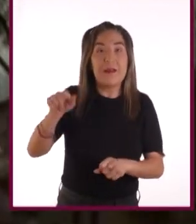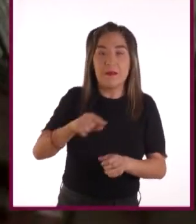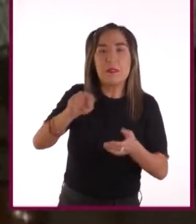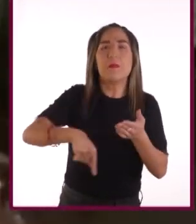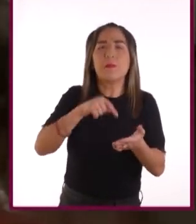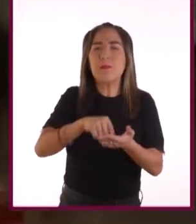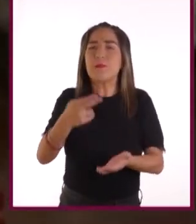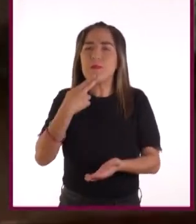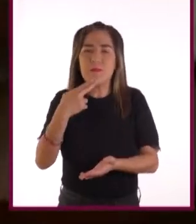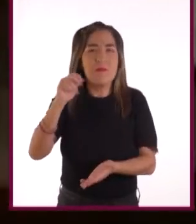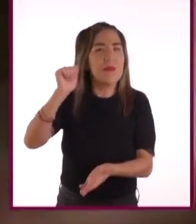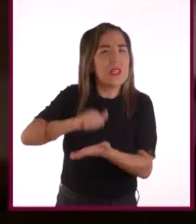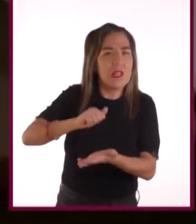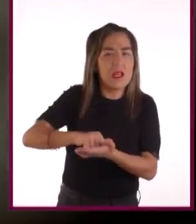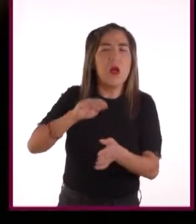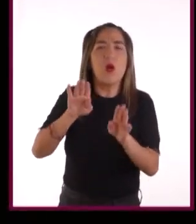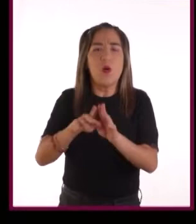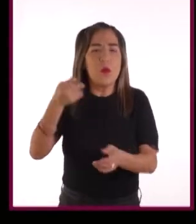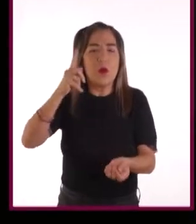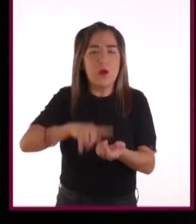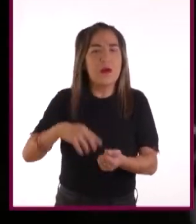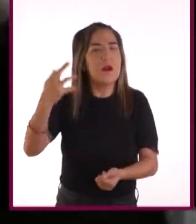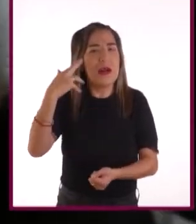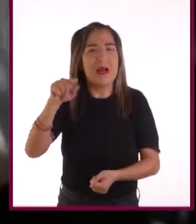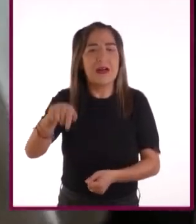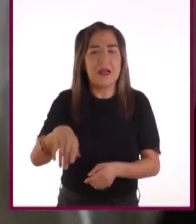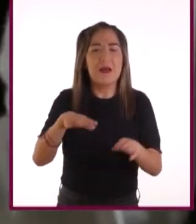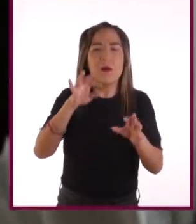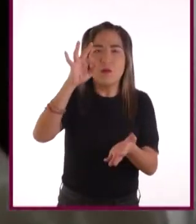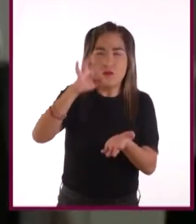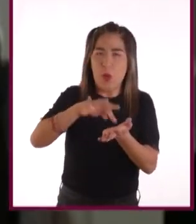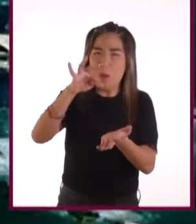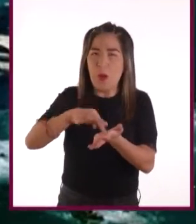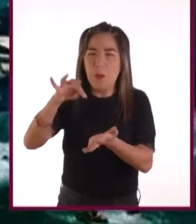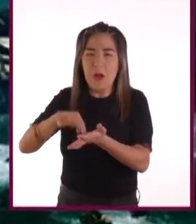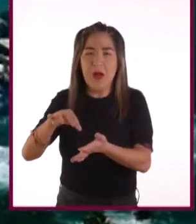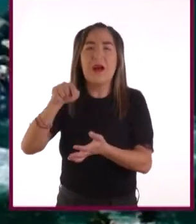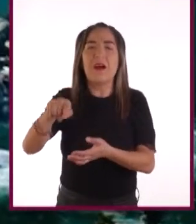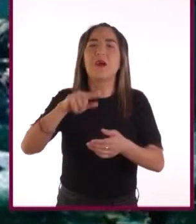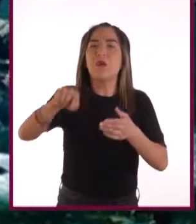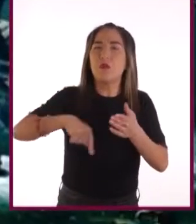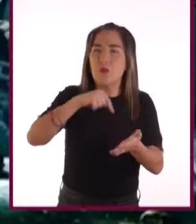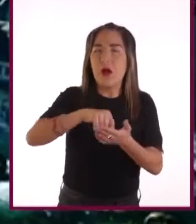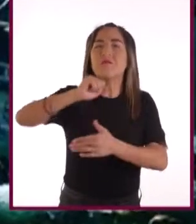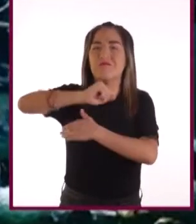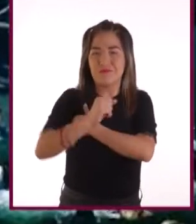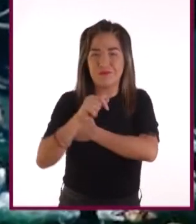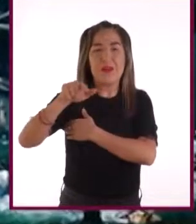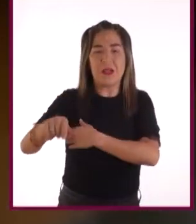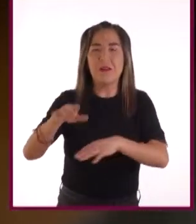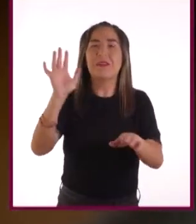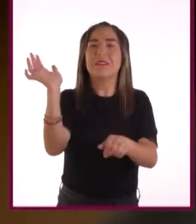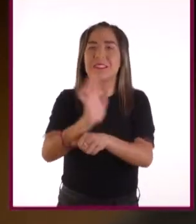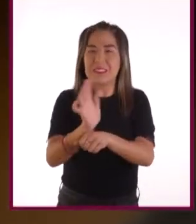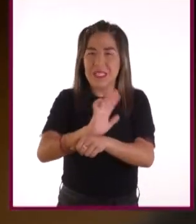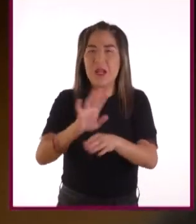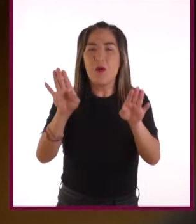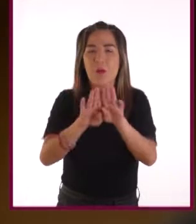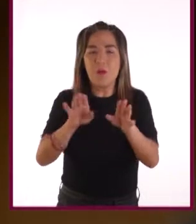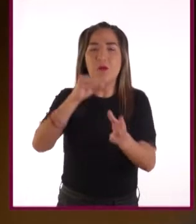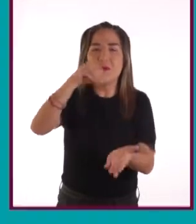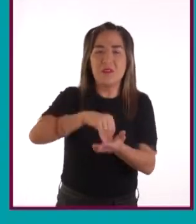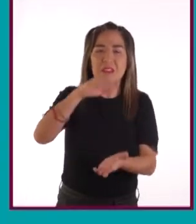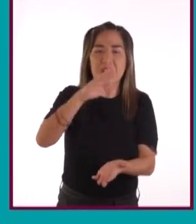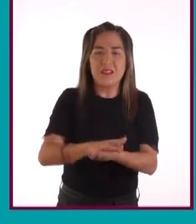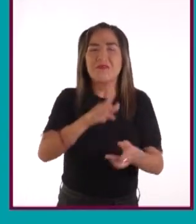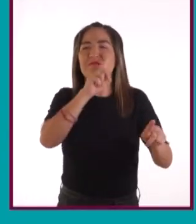del código Morse a través de cables, ondas de radio o de forma manual ha quedado documentado en la industria